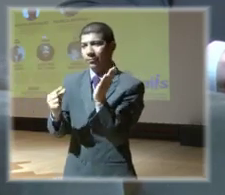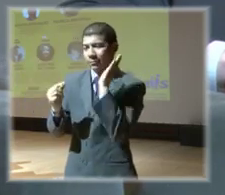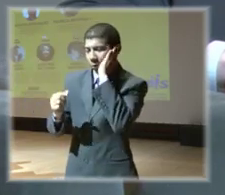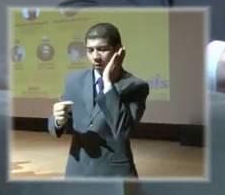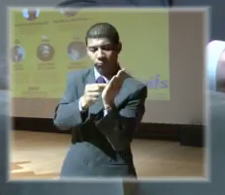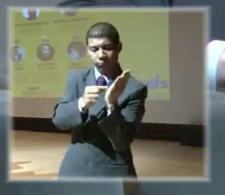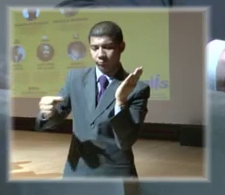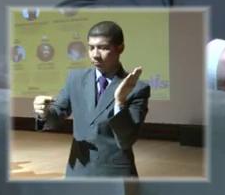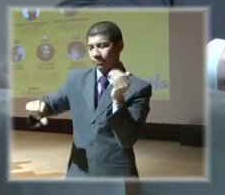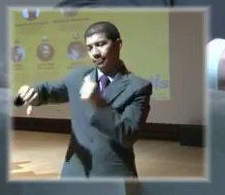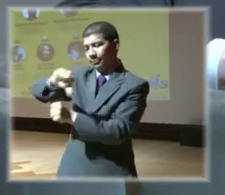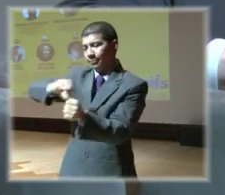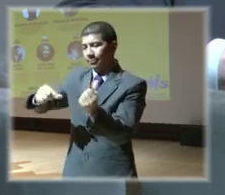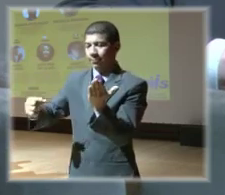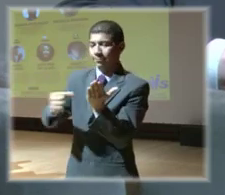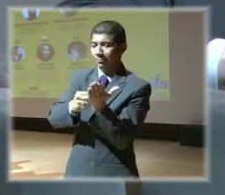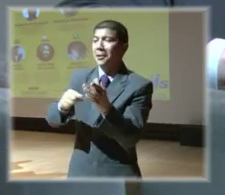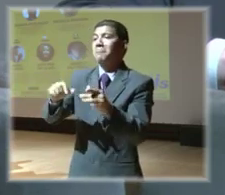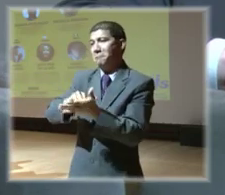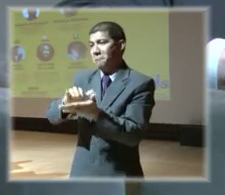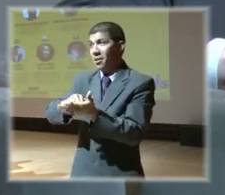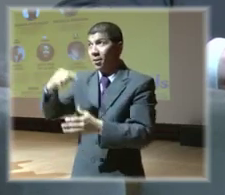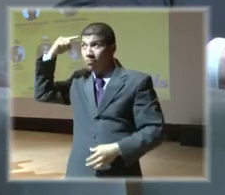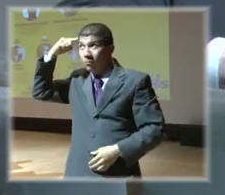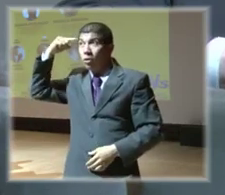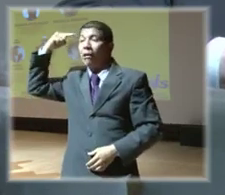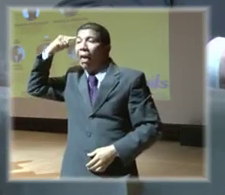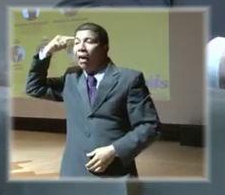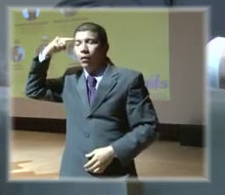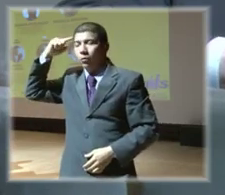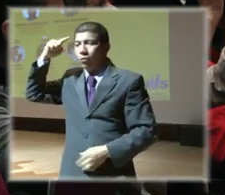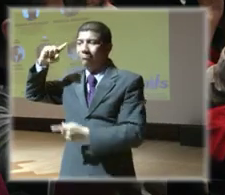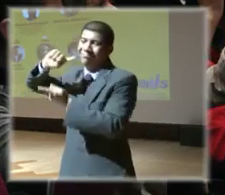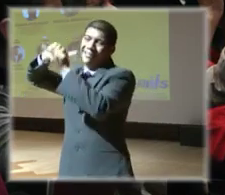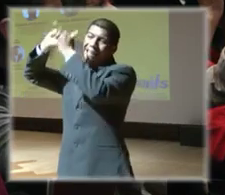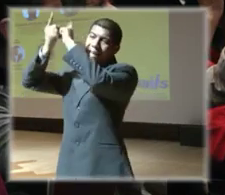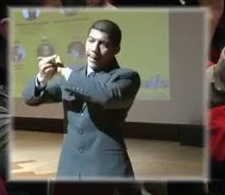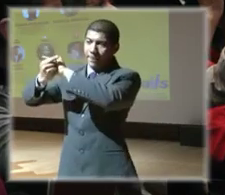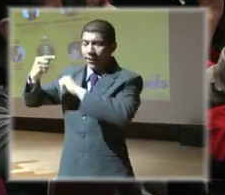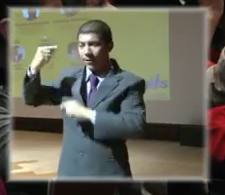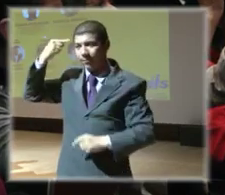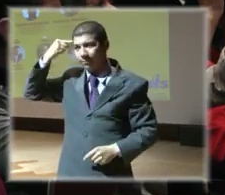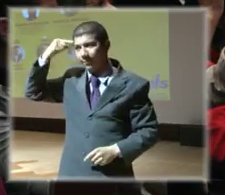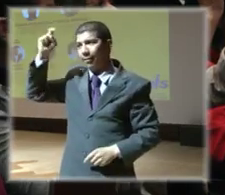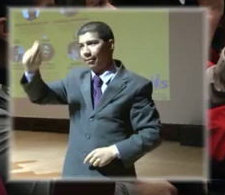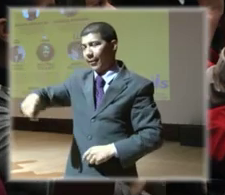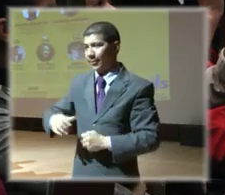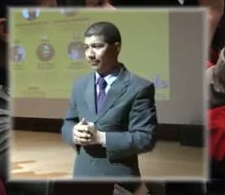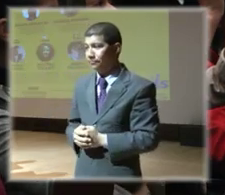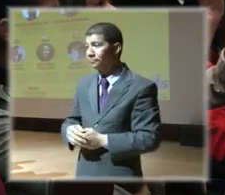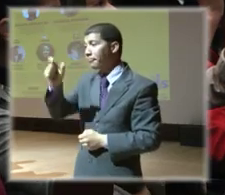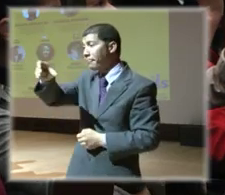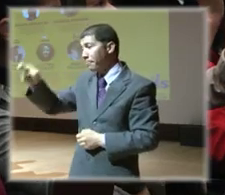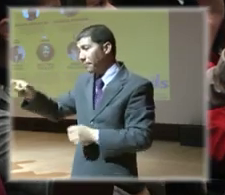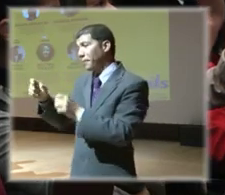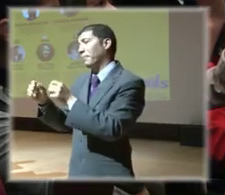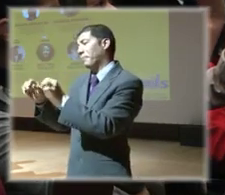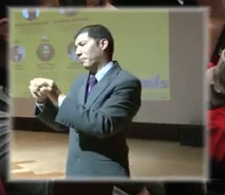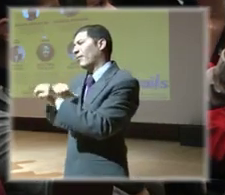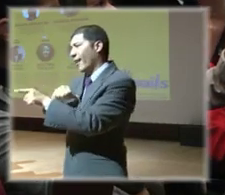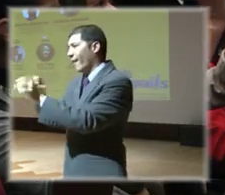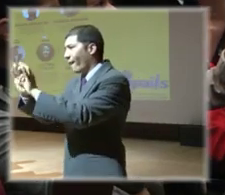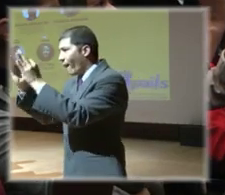país, recibimos múltiples consultas jurídicas de padres y madres de familia de personas con discapacidad intelectual, y creo que el hecho de que la mayoría